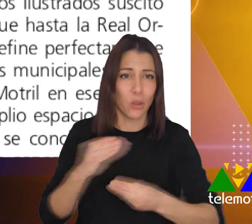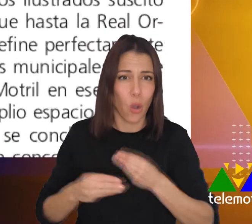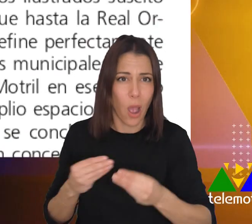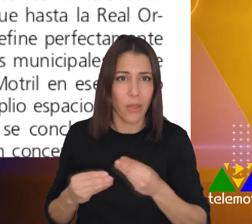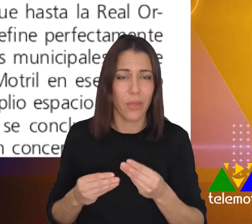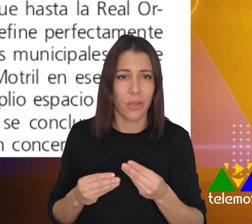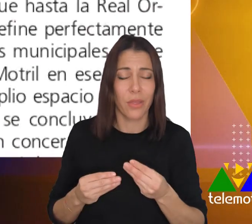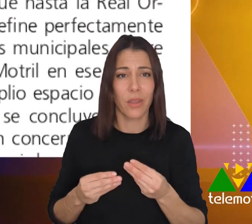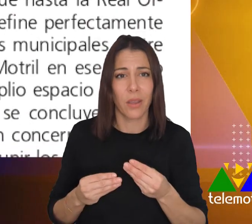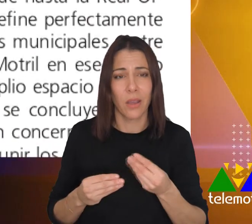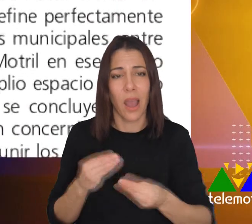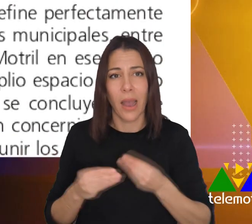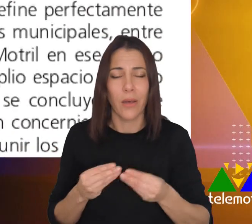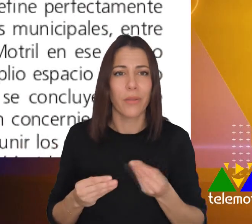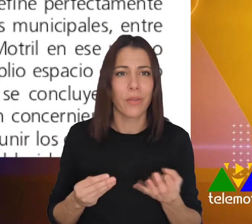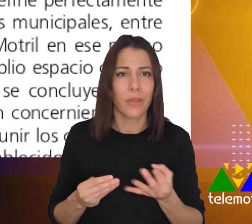hola Ignacio, hace